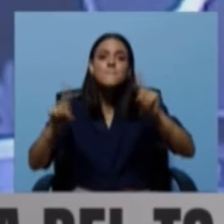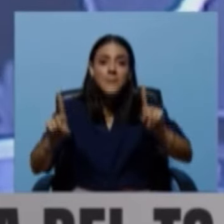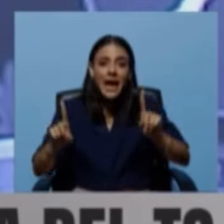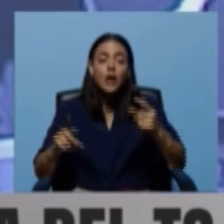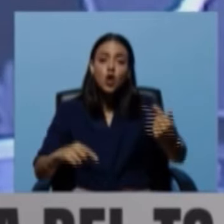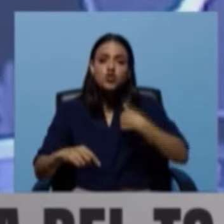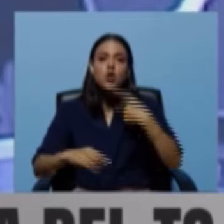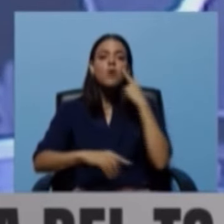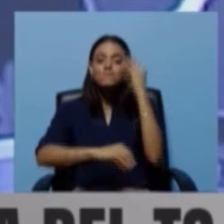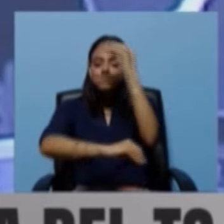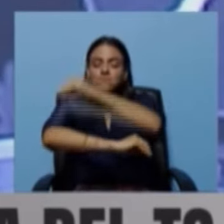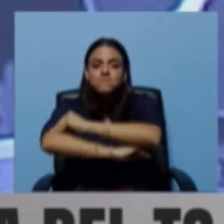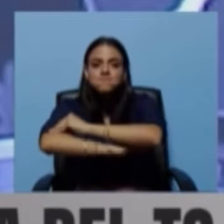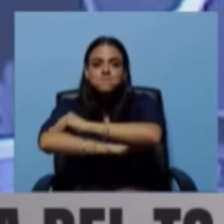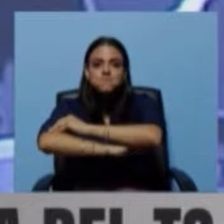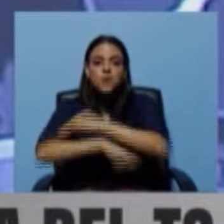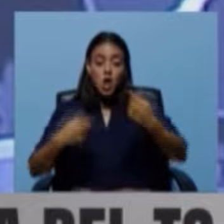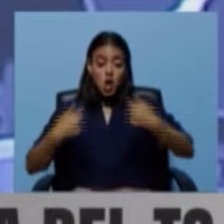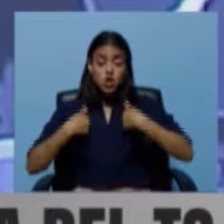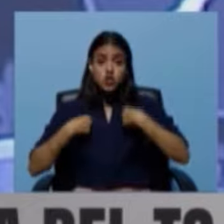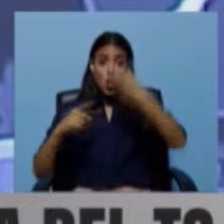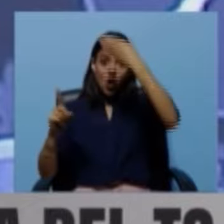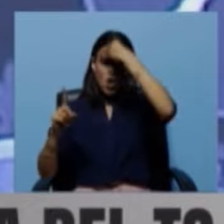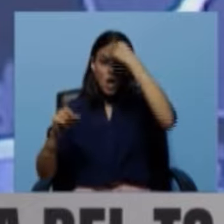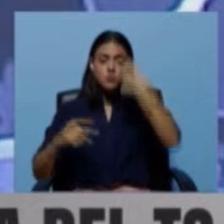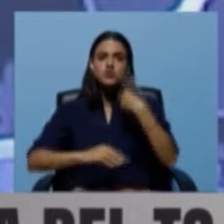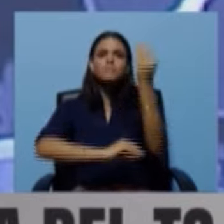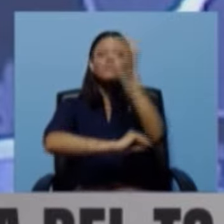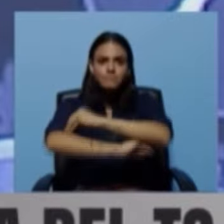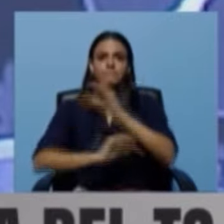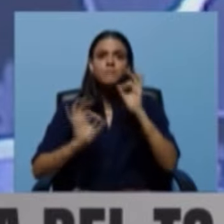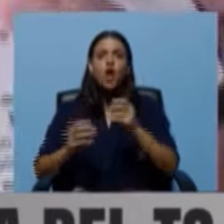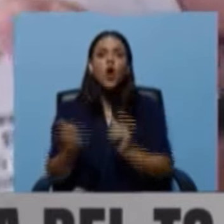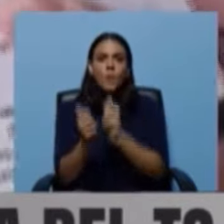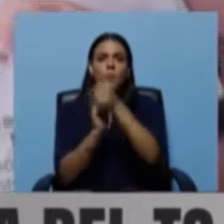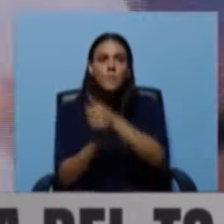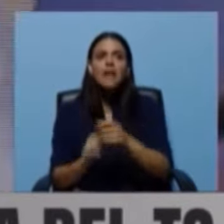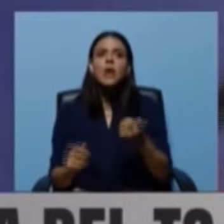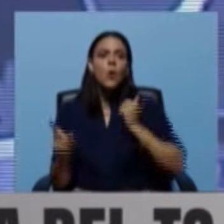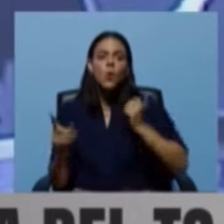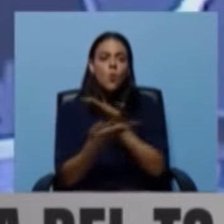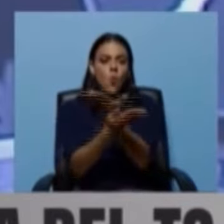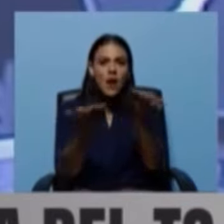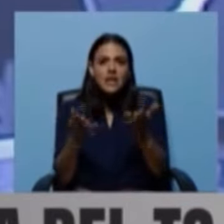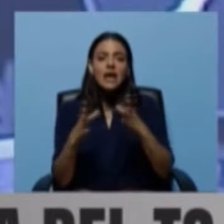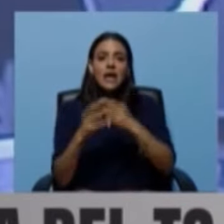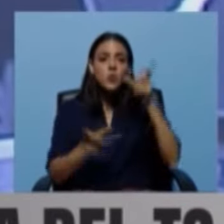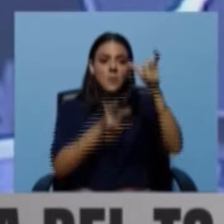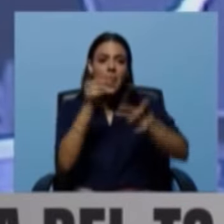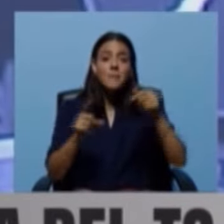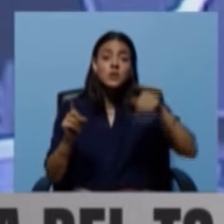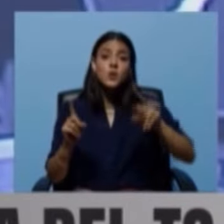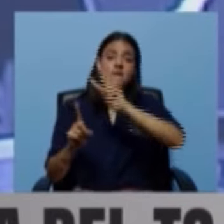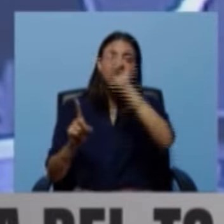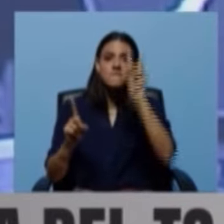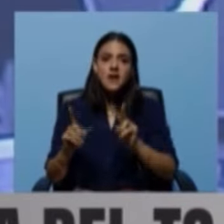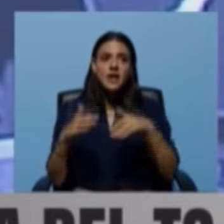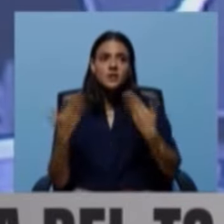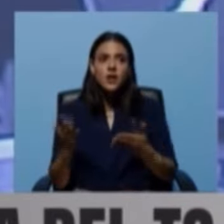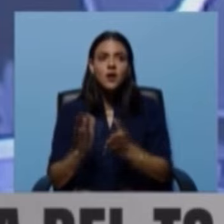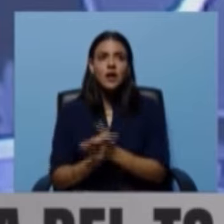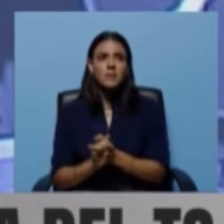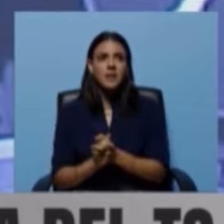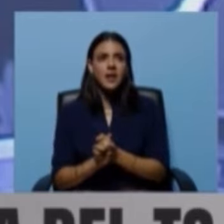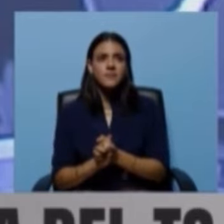repito, la acato, como debe ocurrir a cualquier ciudadano o ciudadana de la República Bolivariana de Venezuela.